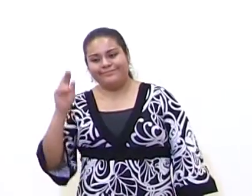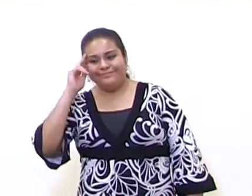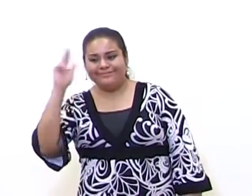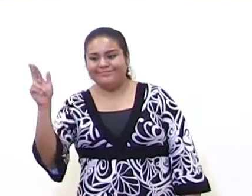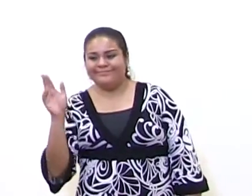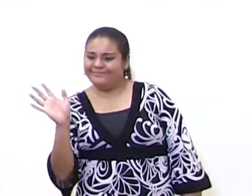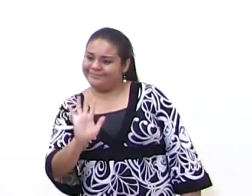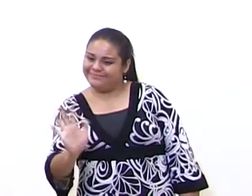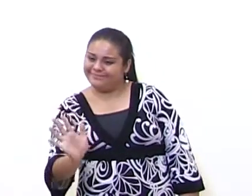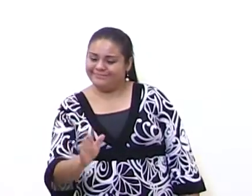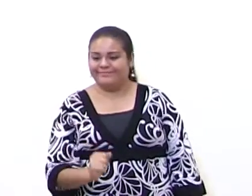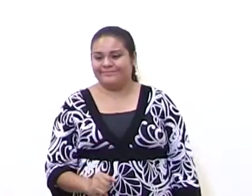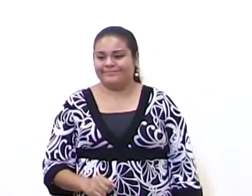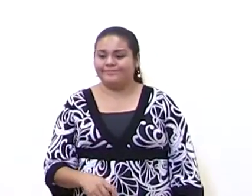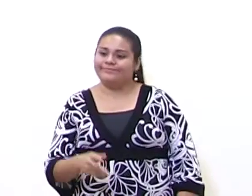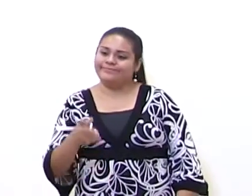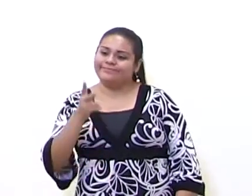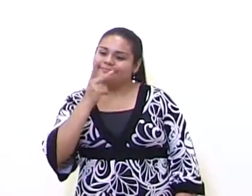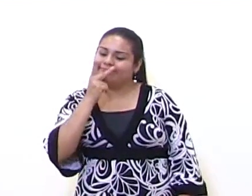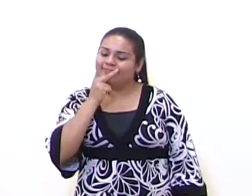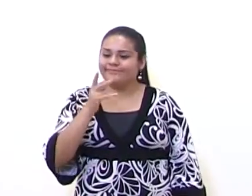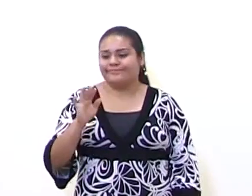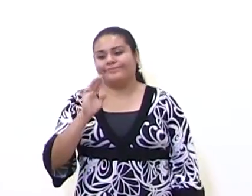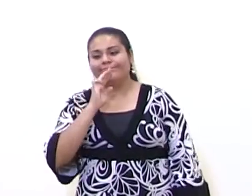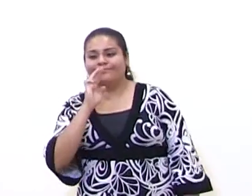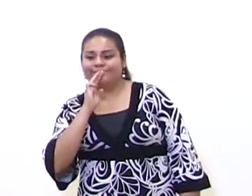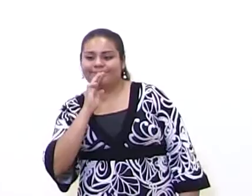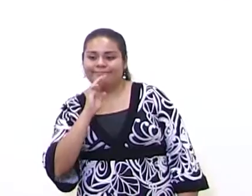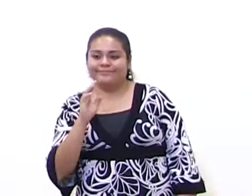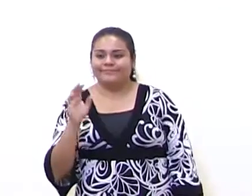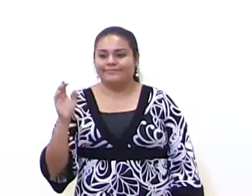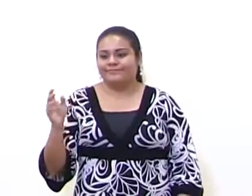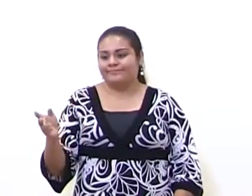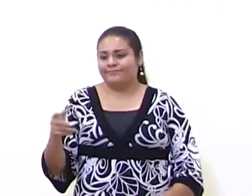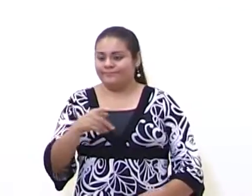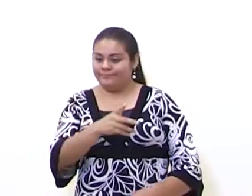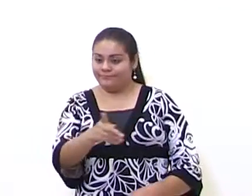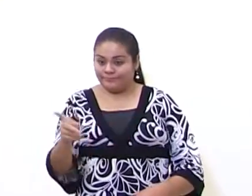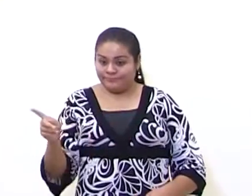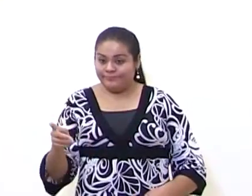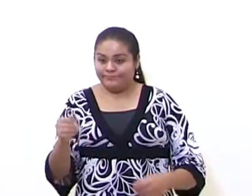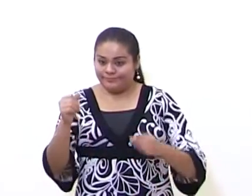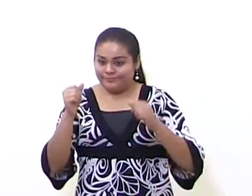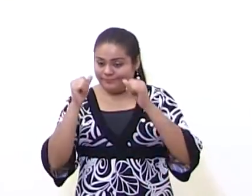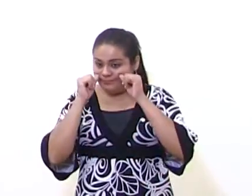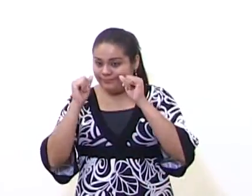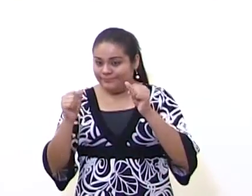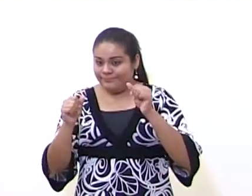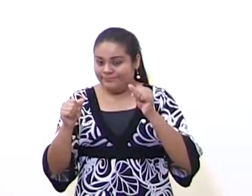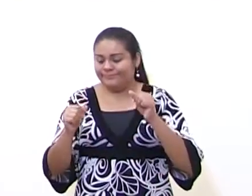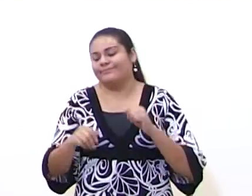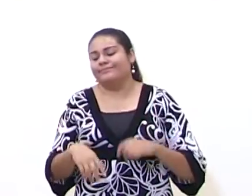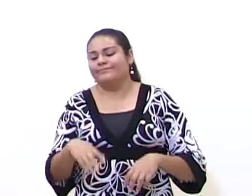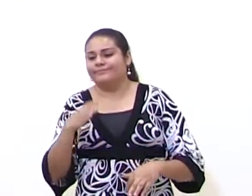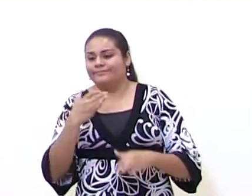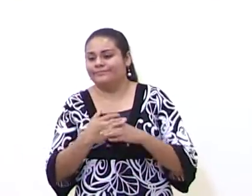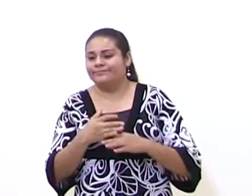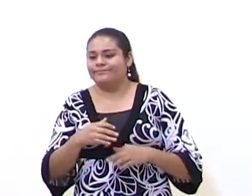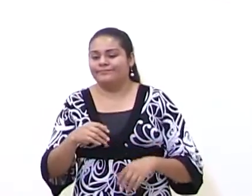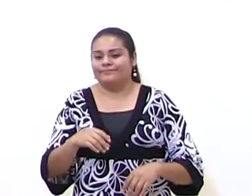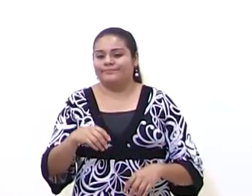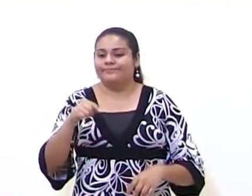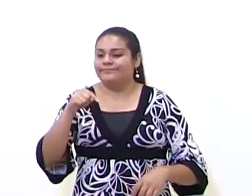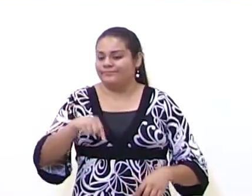Hola jóvenes, padres de familia y público que sigue este programa Educando TV. Mi nombre es Josafat